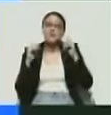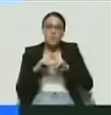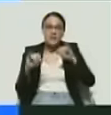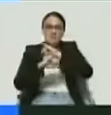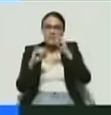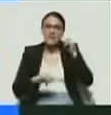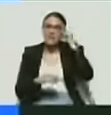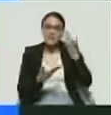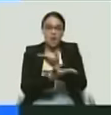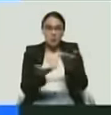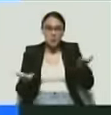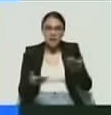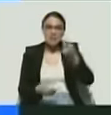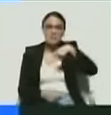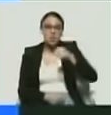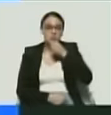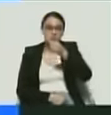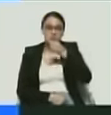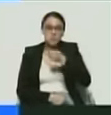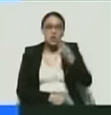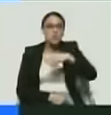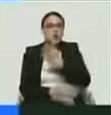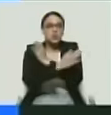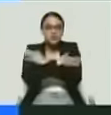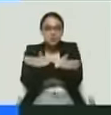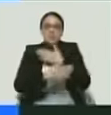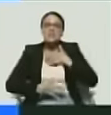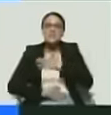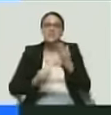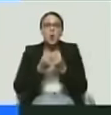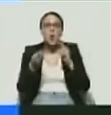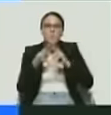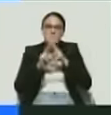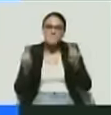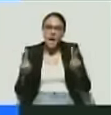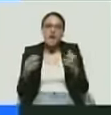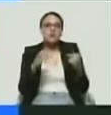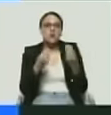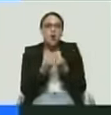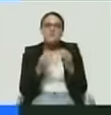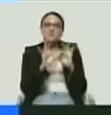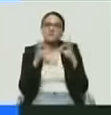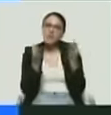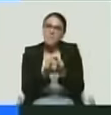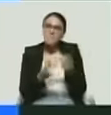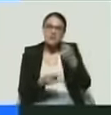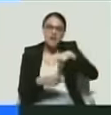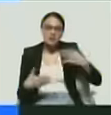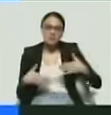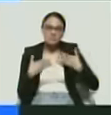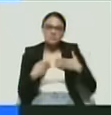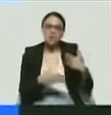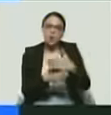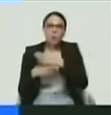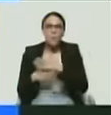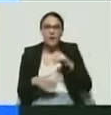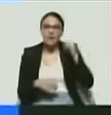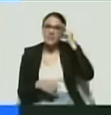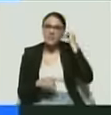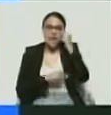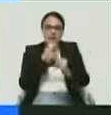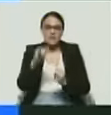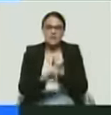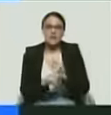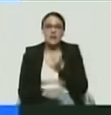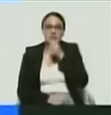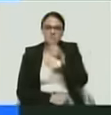espero que todas y todos celebren en paz, acompañado de sus seres queridos y de su familia, este Día Internacional del